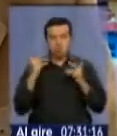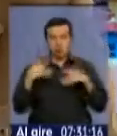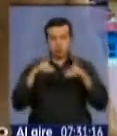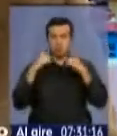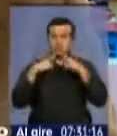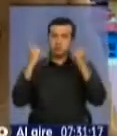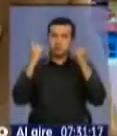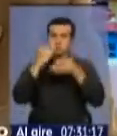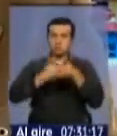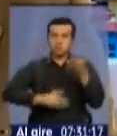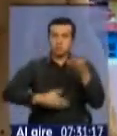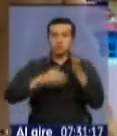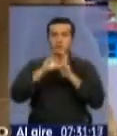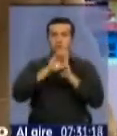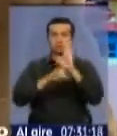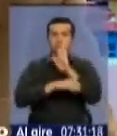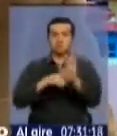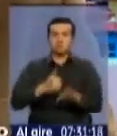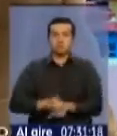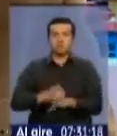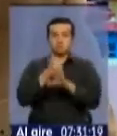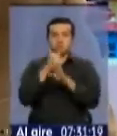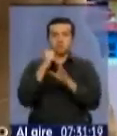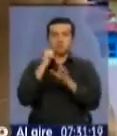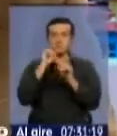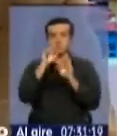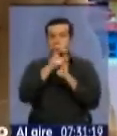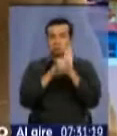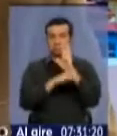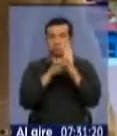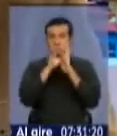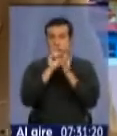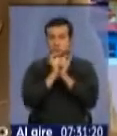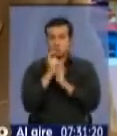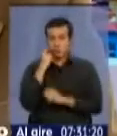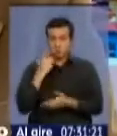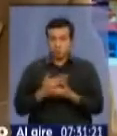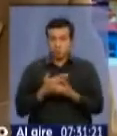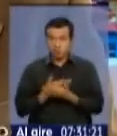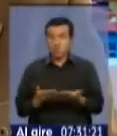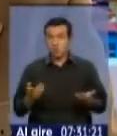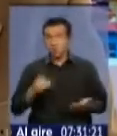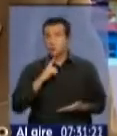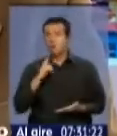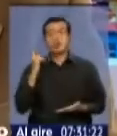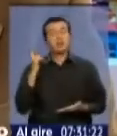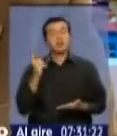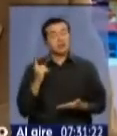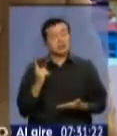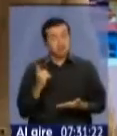dictamen de la Corte Constitucional cuando se hizo las enmiendas en donde demuestra de que era